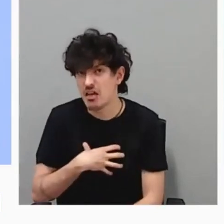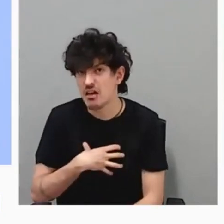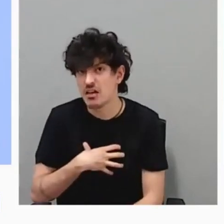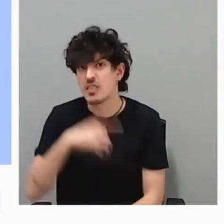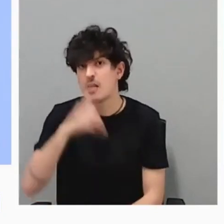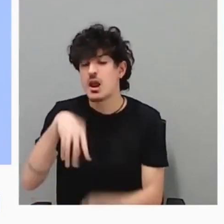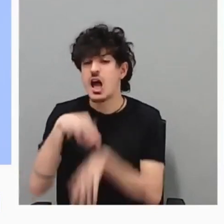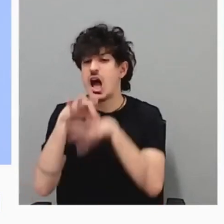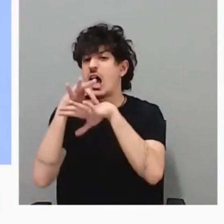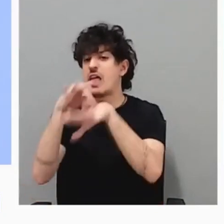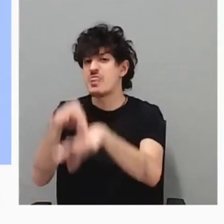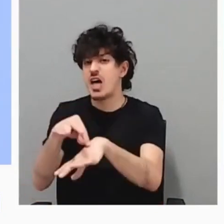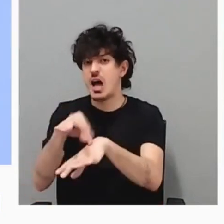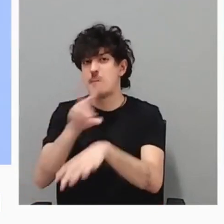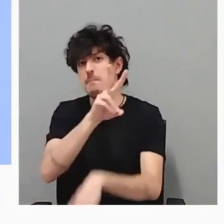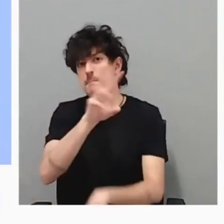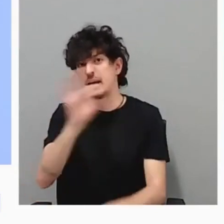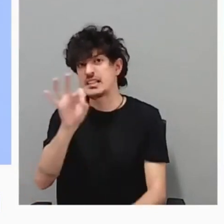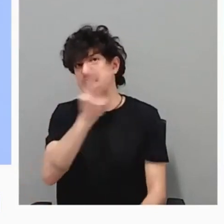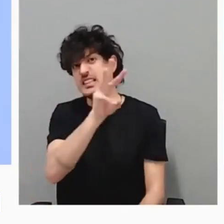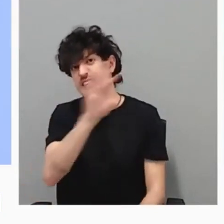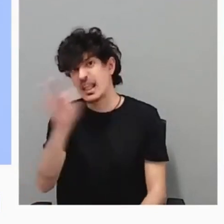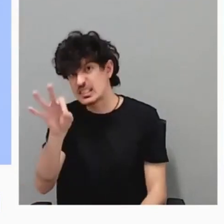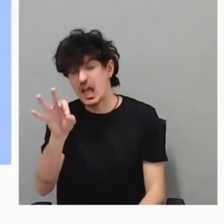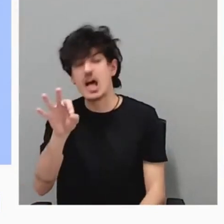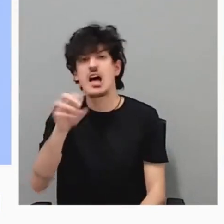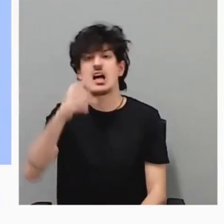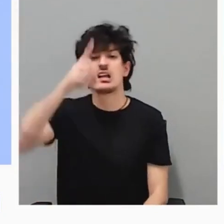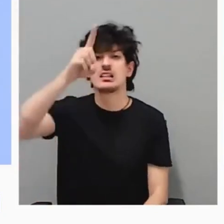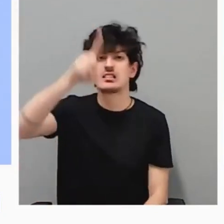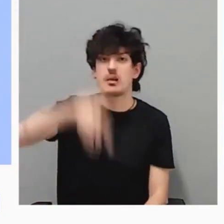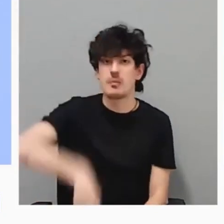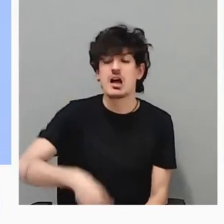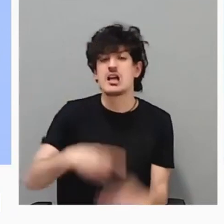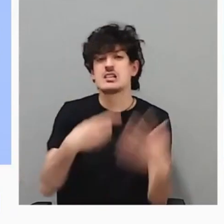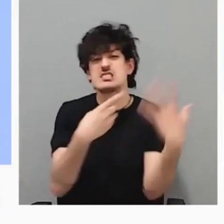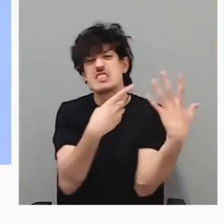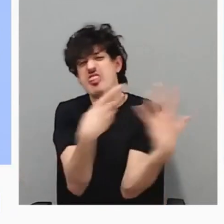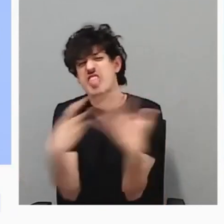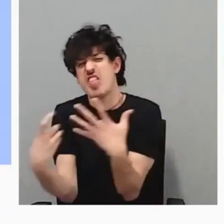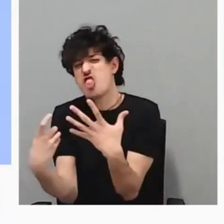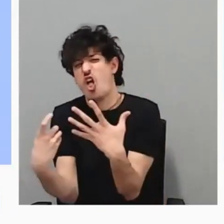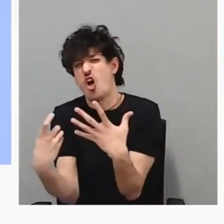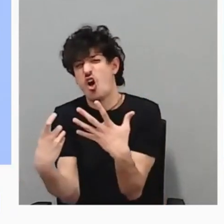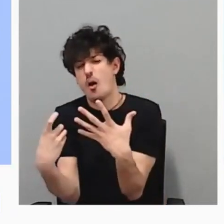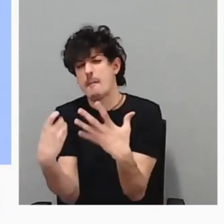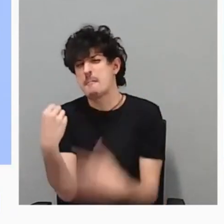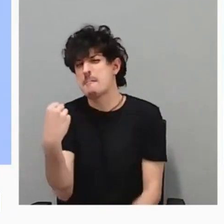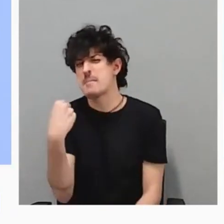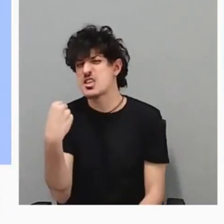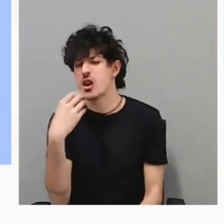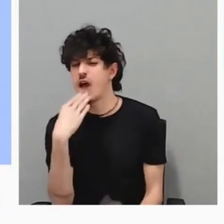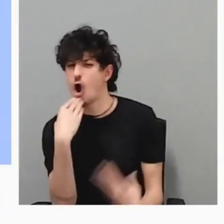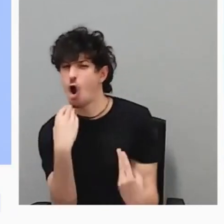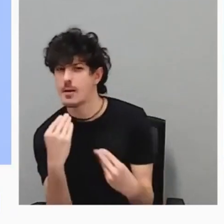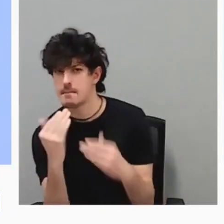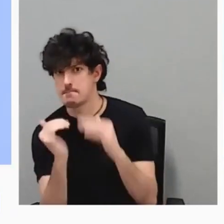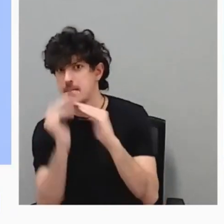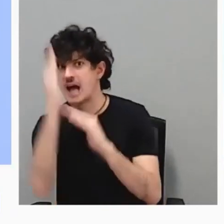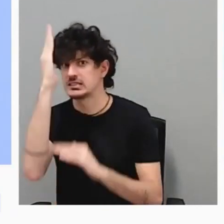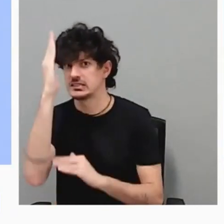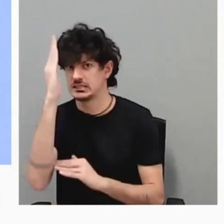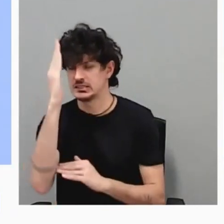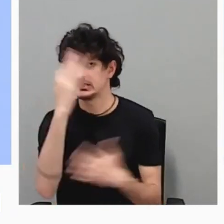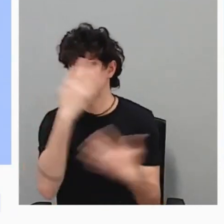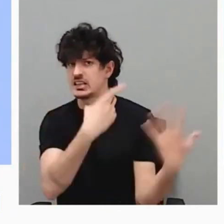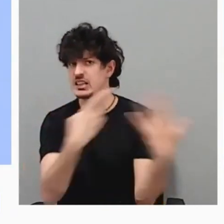nos va a contar, pensemos que existen más de 600 millones de niños, de jóvenes, que esto lo he leído hoy, que no